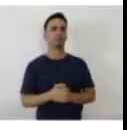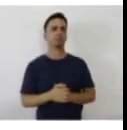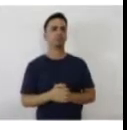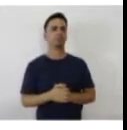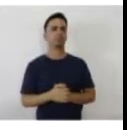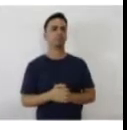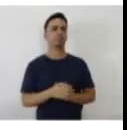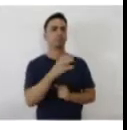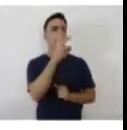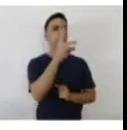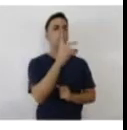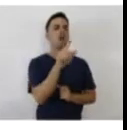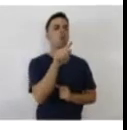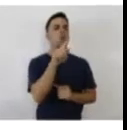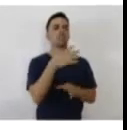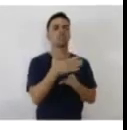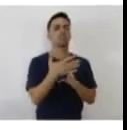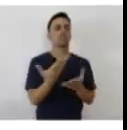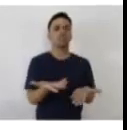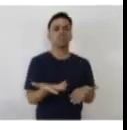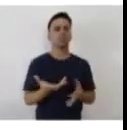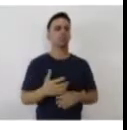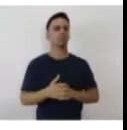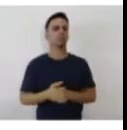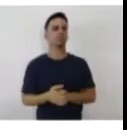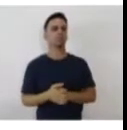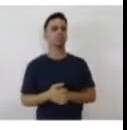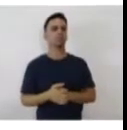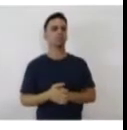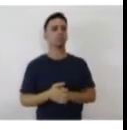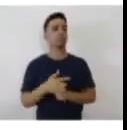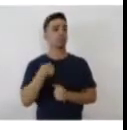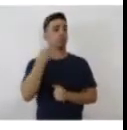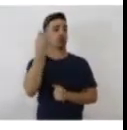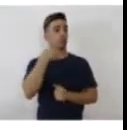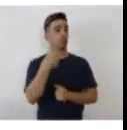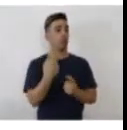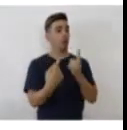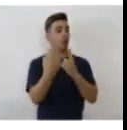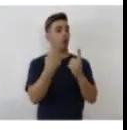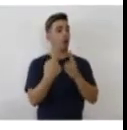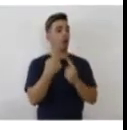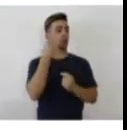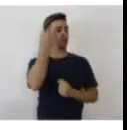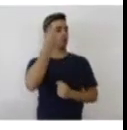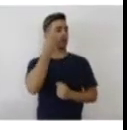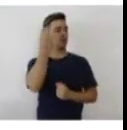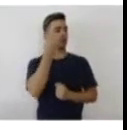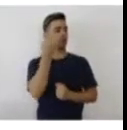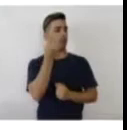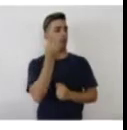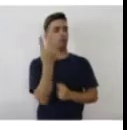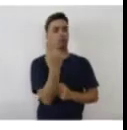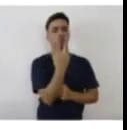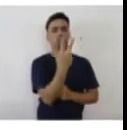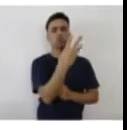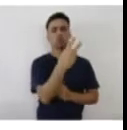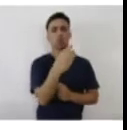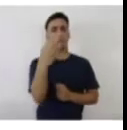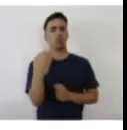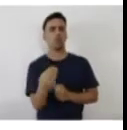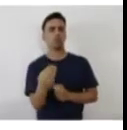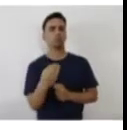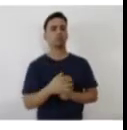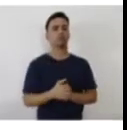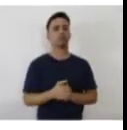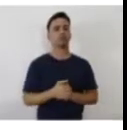esos valores. Por supuesto que algunos han pensado en pares de números, son